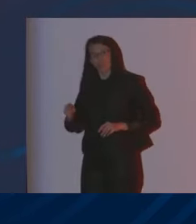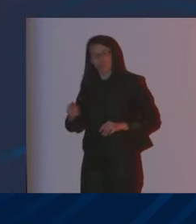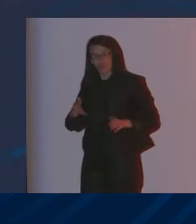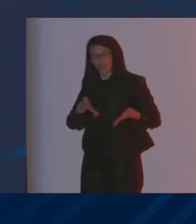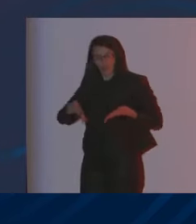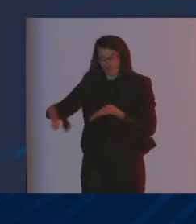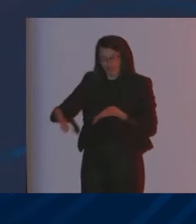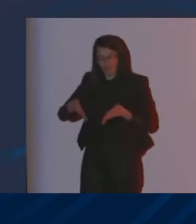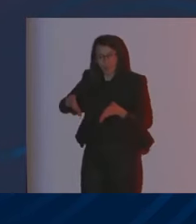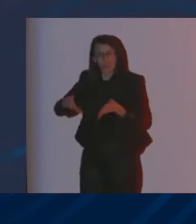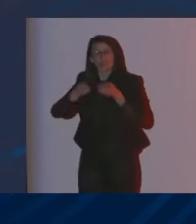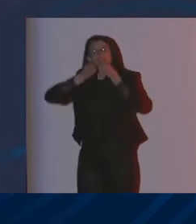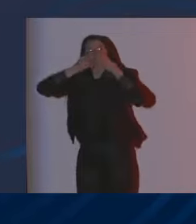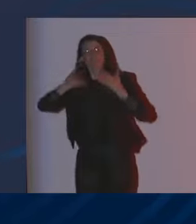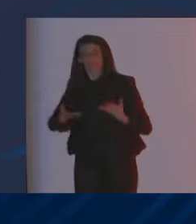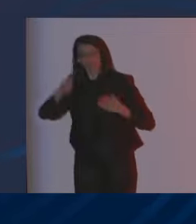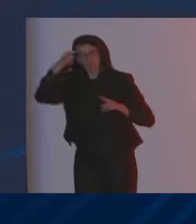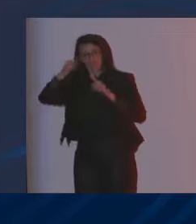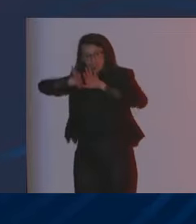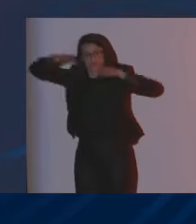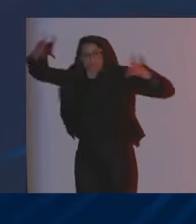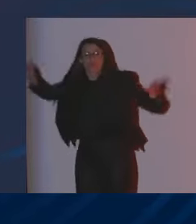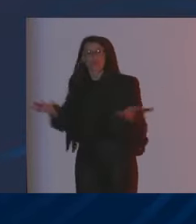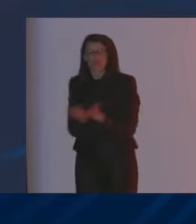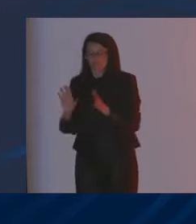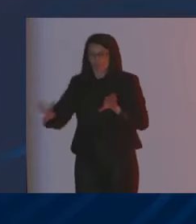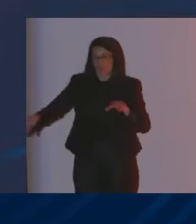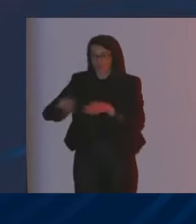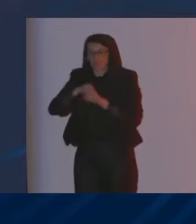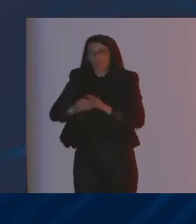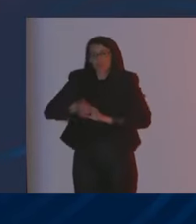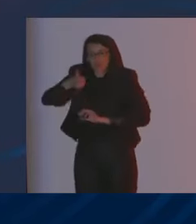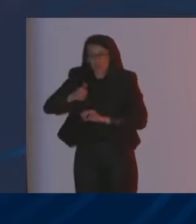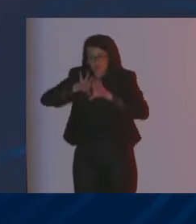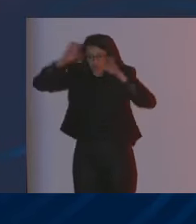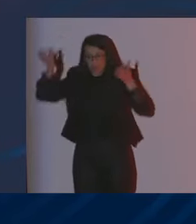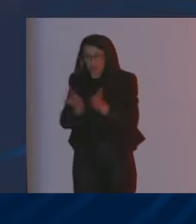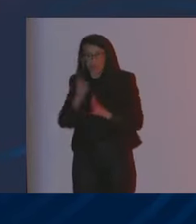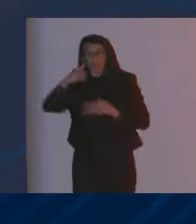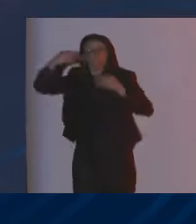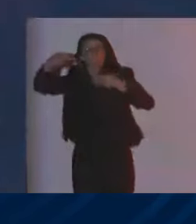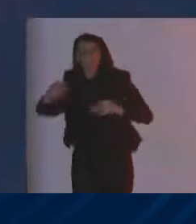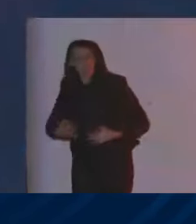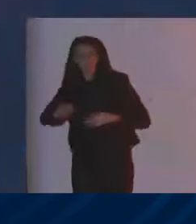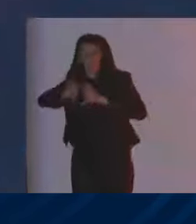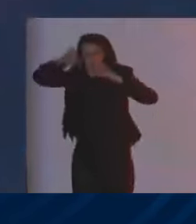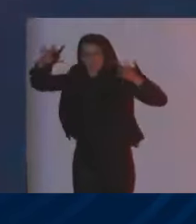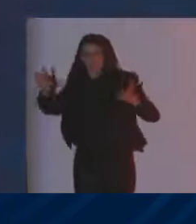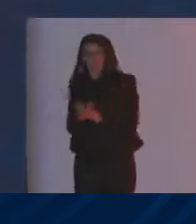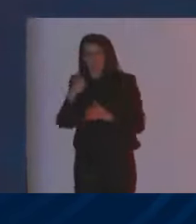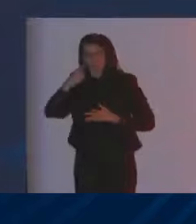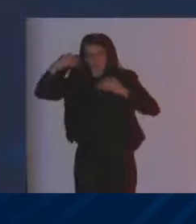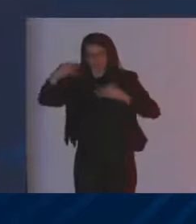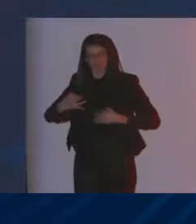para construir un mundo más inclusivo, más seguro, más saludable y sostenible.